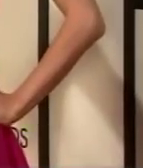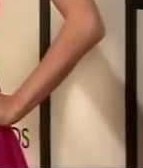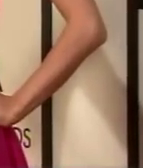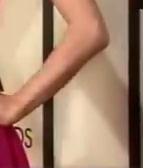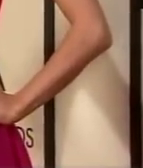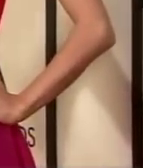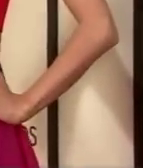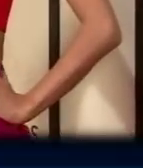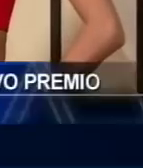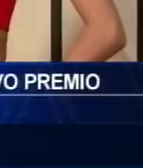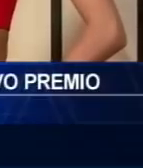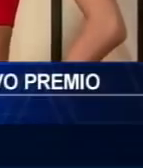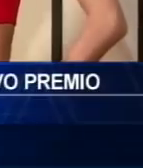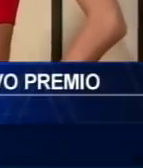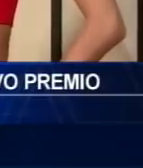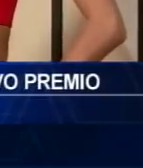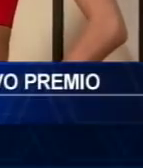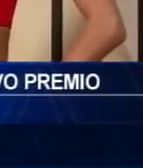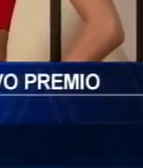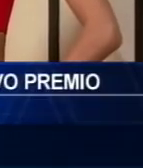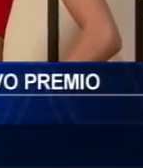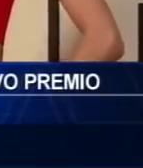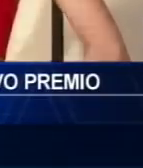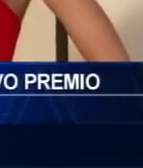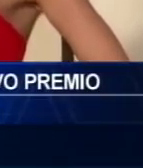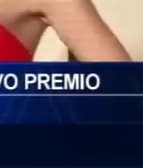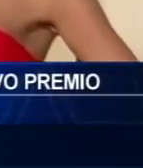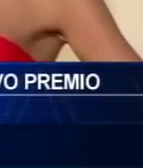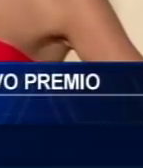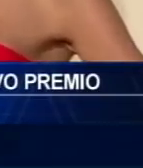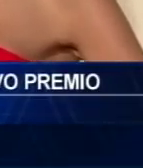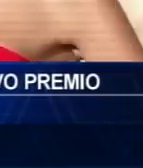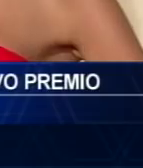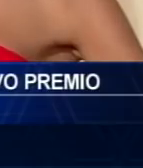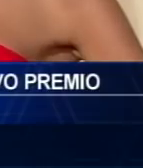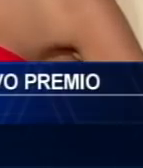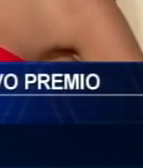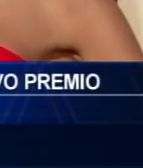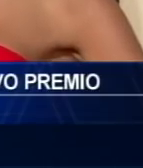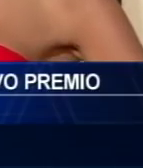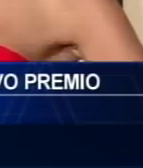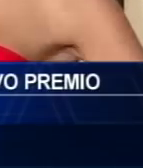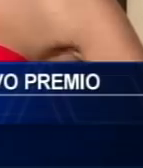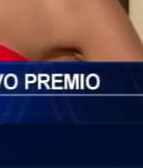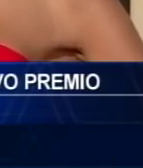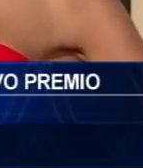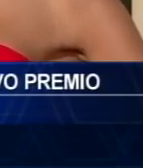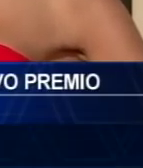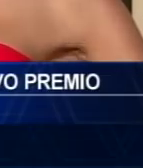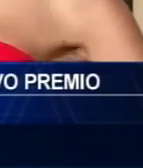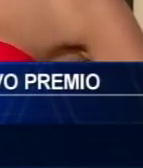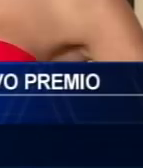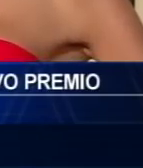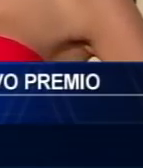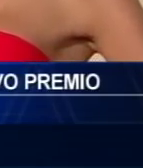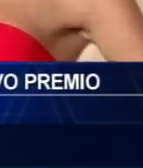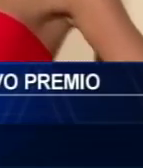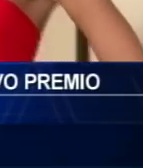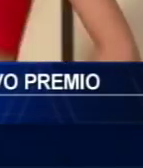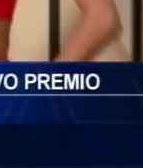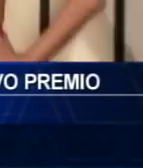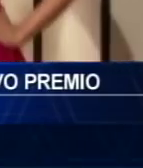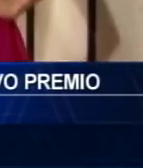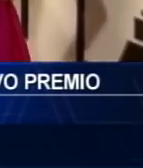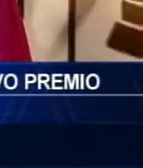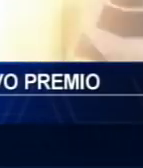cantante competirá en las categorías de Artista del Año, Video Musical Favorito, Artista Femenina, Favorita Pop